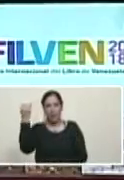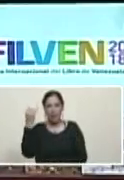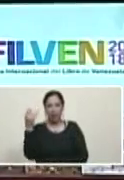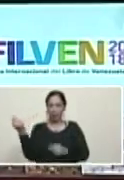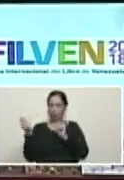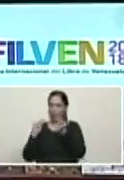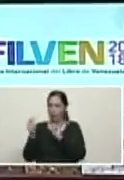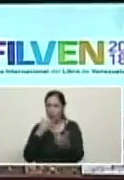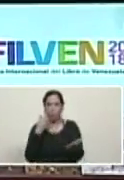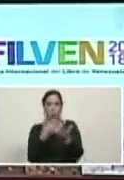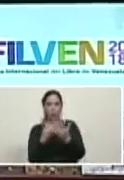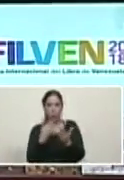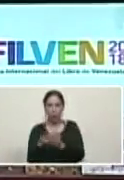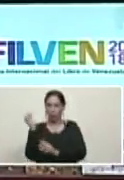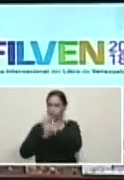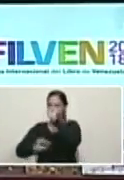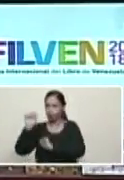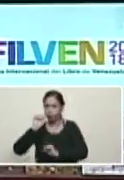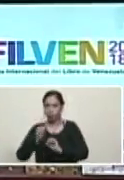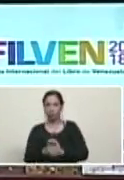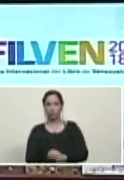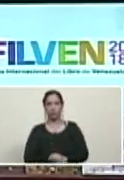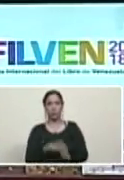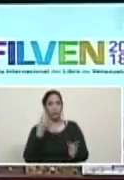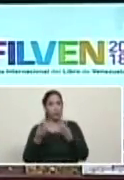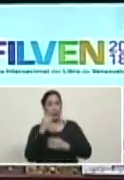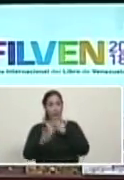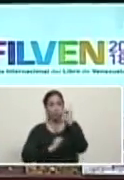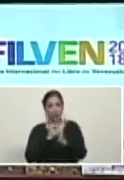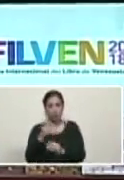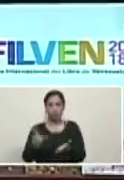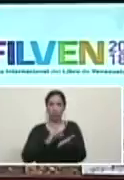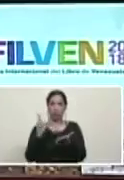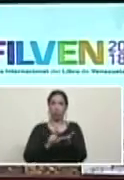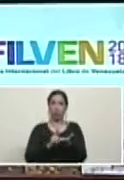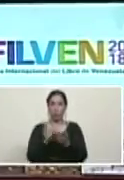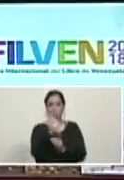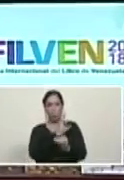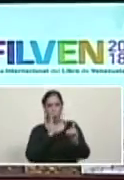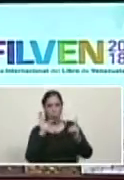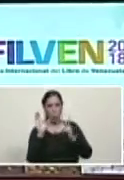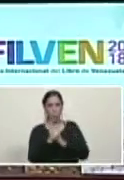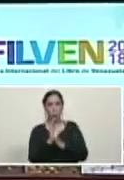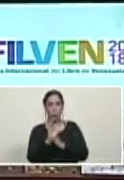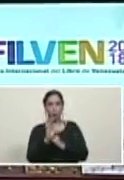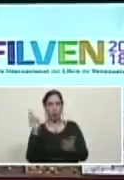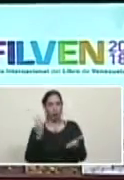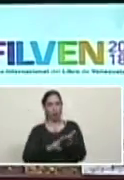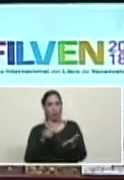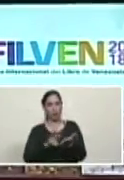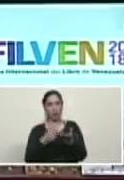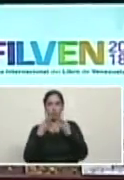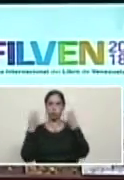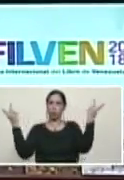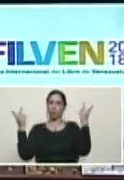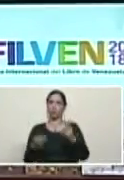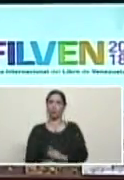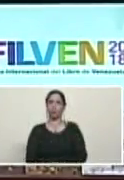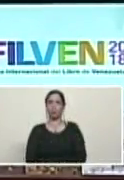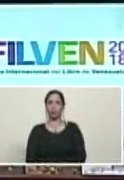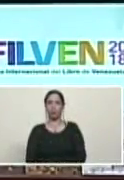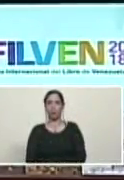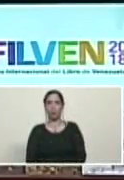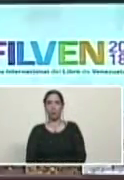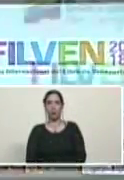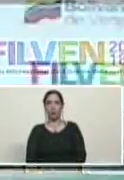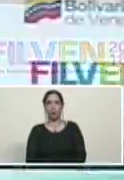con propuestas, con ferias internacionales del libro, con la cultura, con la verdad. Decía